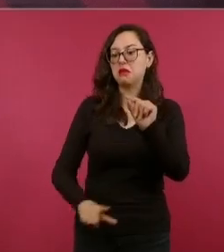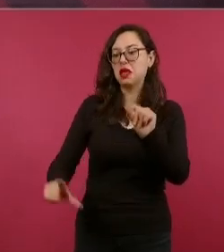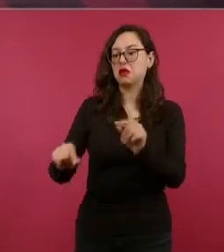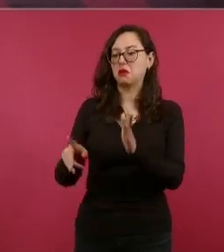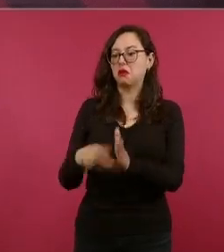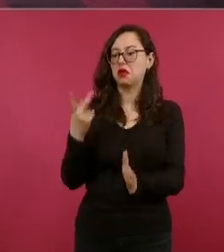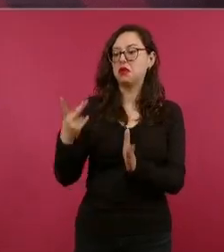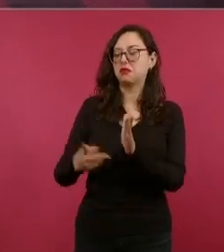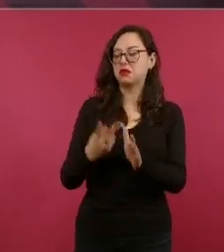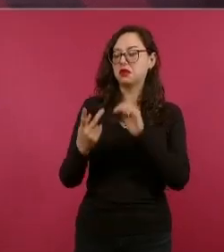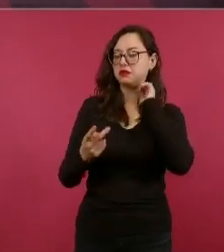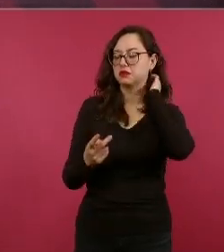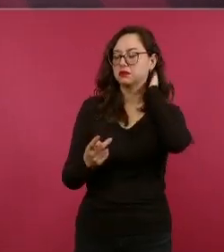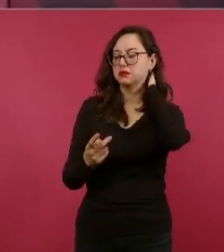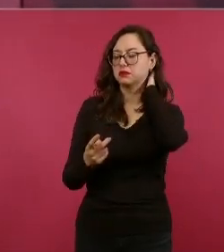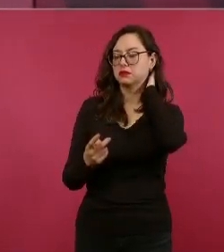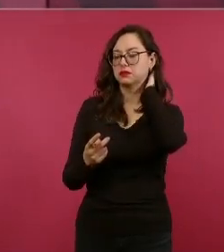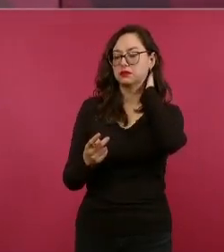que